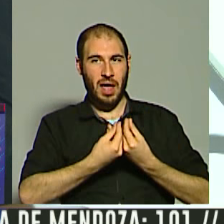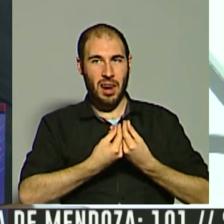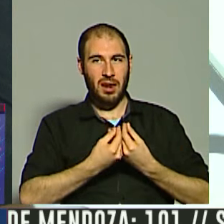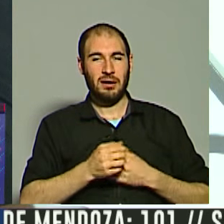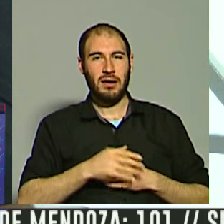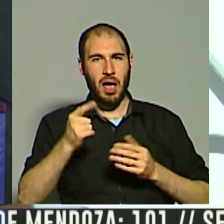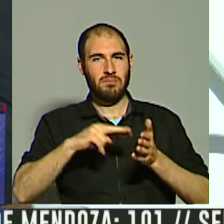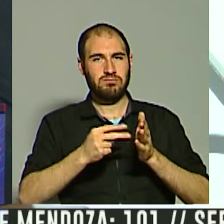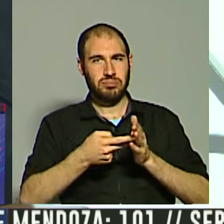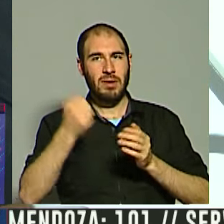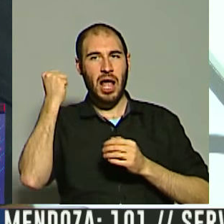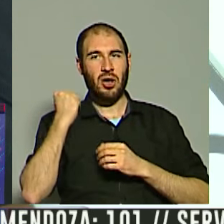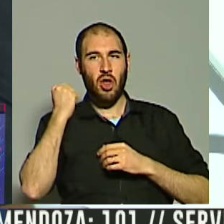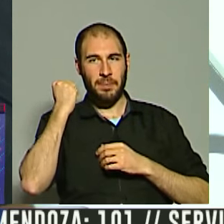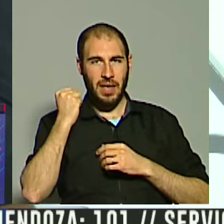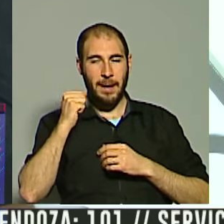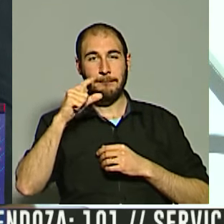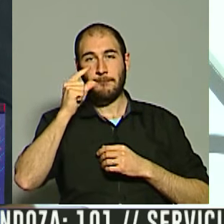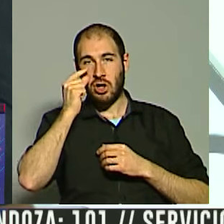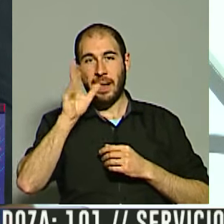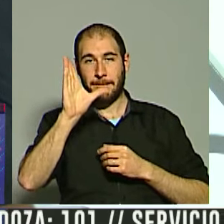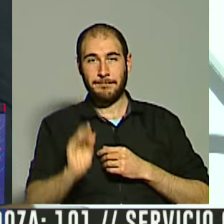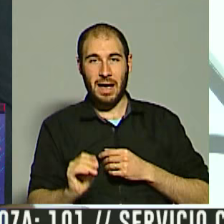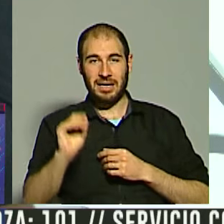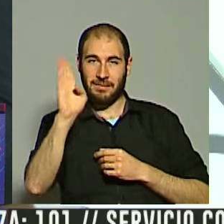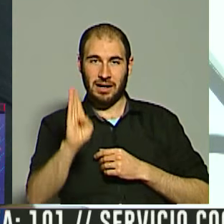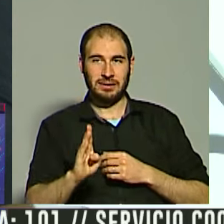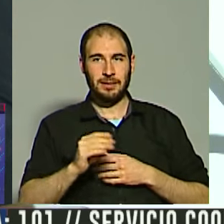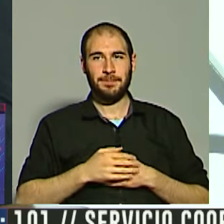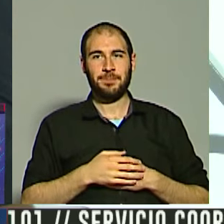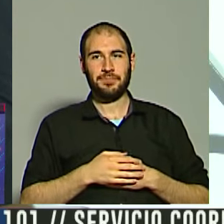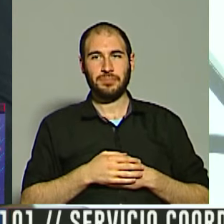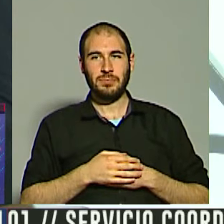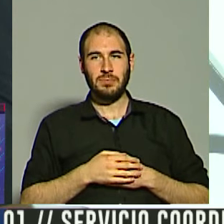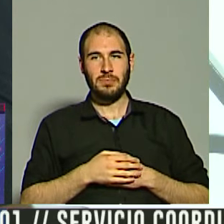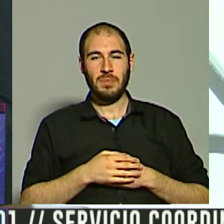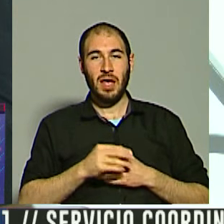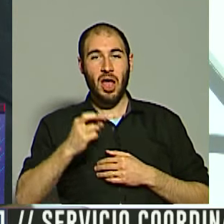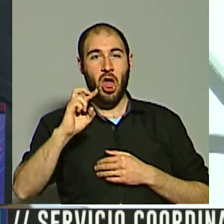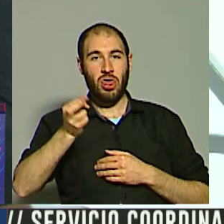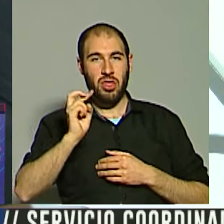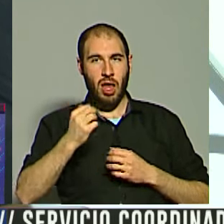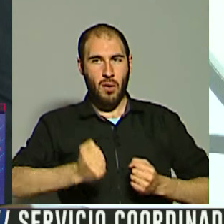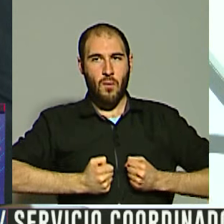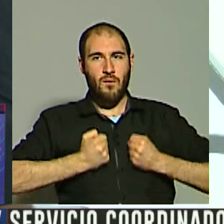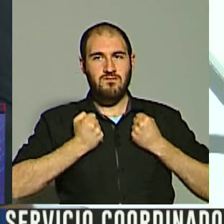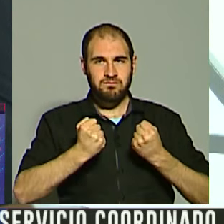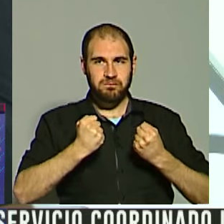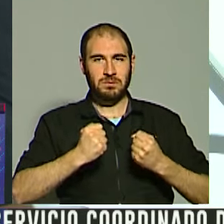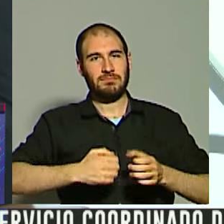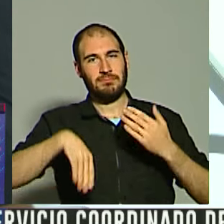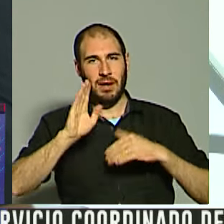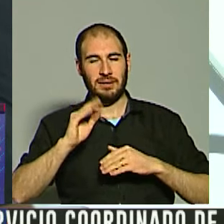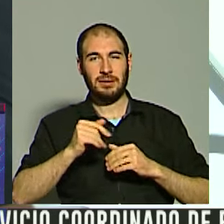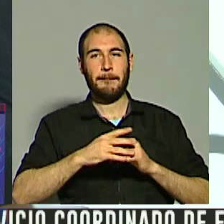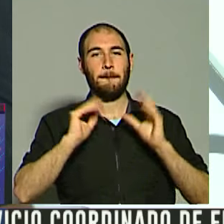poniendo en jaque un poco la economía y la política del país vecino, con lo cual el dólar se empieza a fortalecer, se hace mucho más